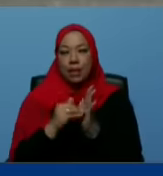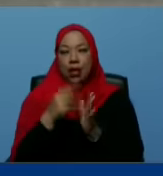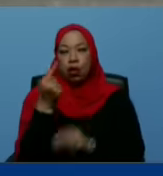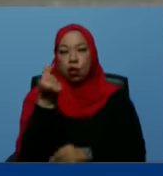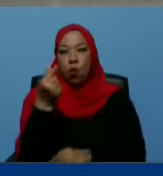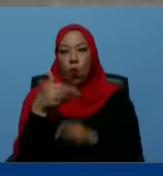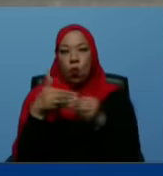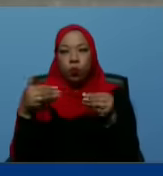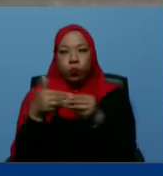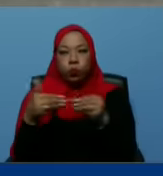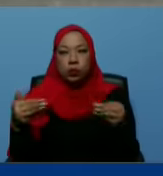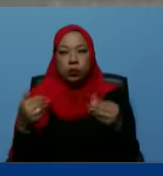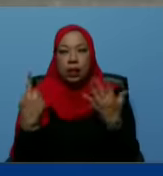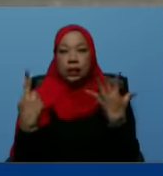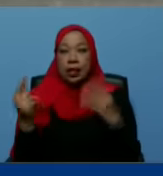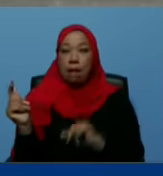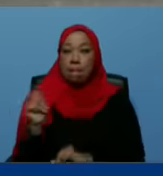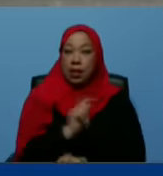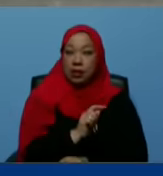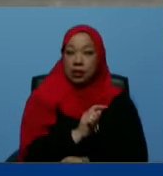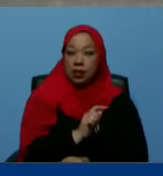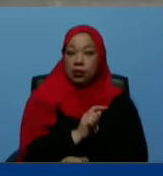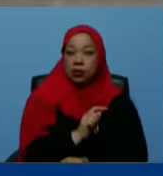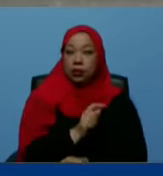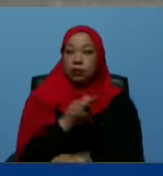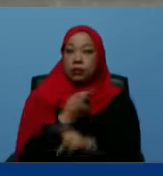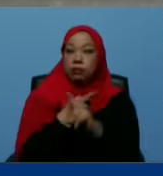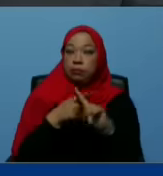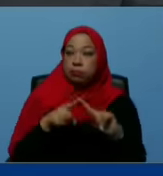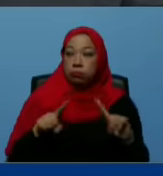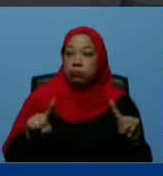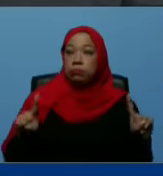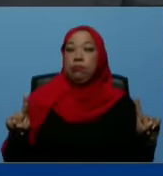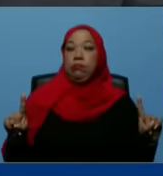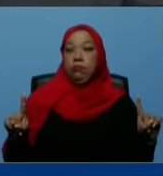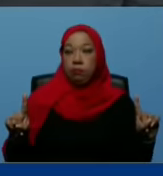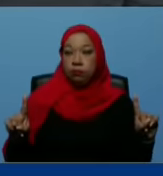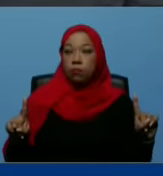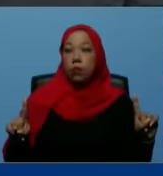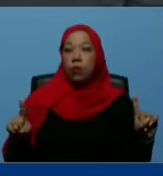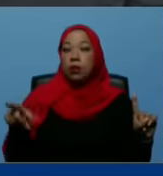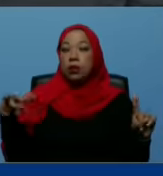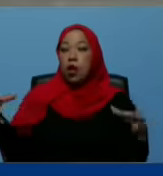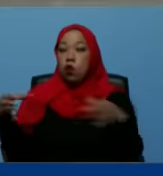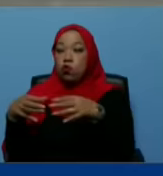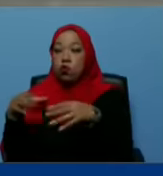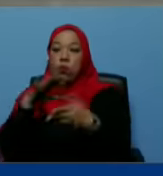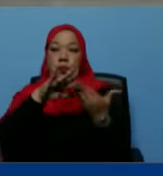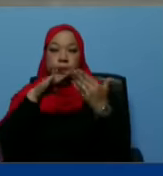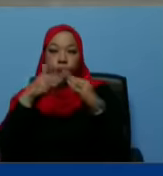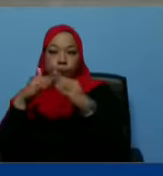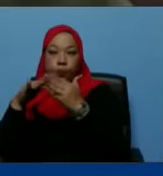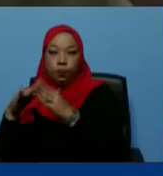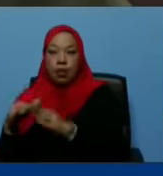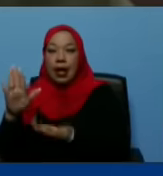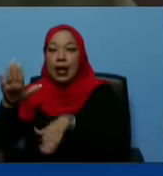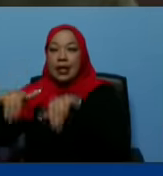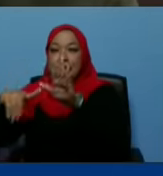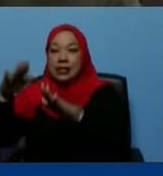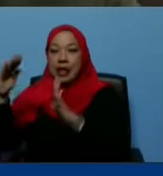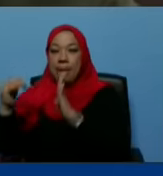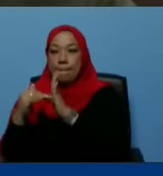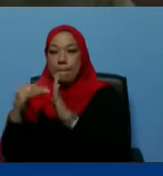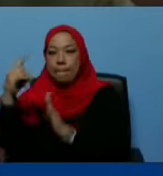En 6 meses, dice ellos. Miren la diferencia. Por un lado, el poder popular. Menos de $15,000, un